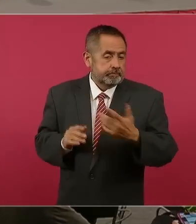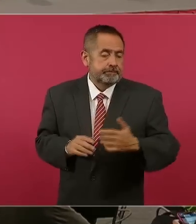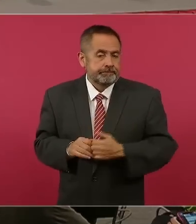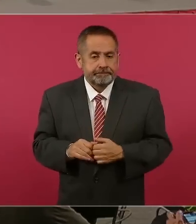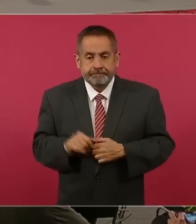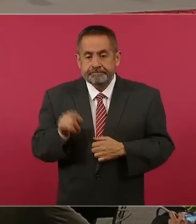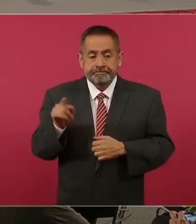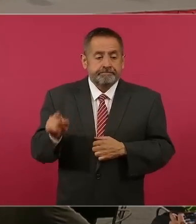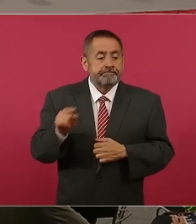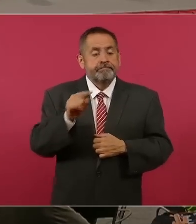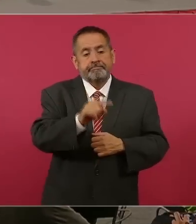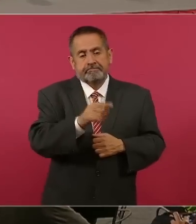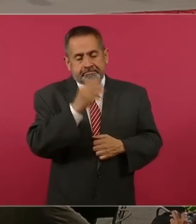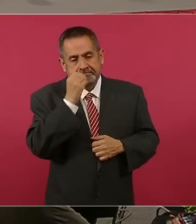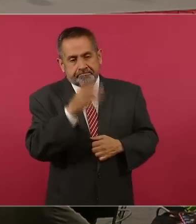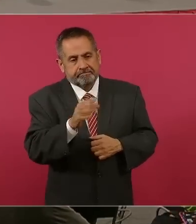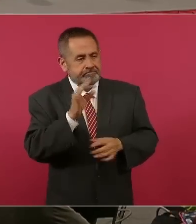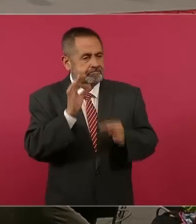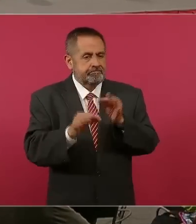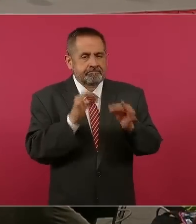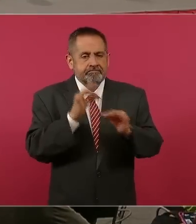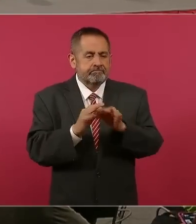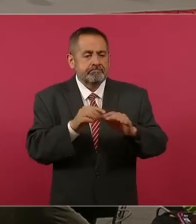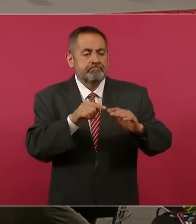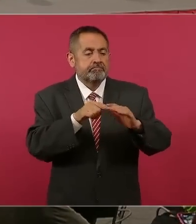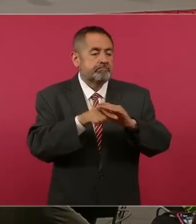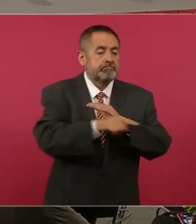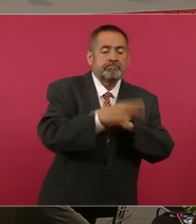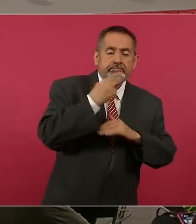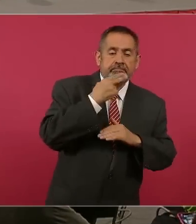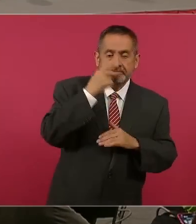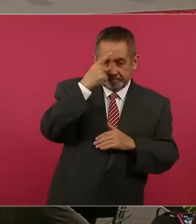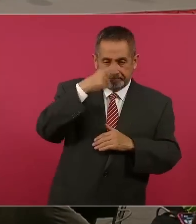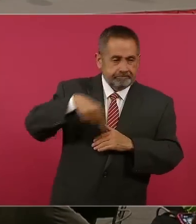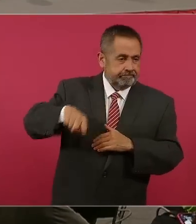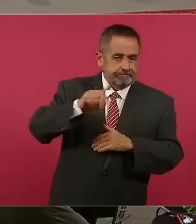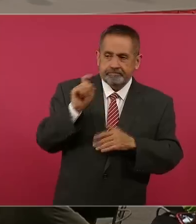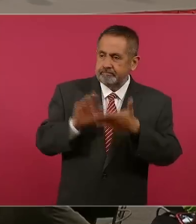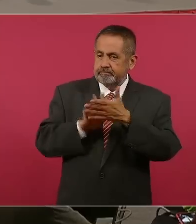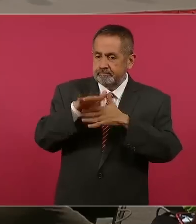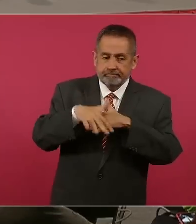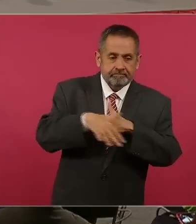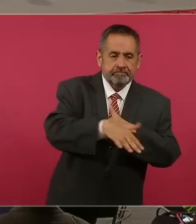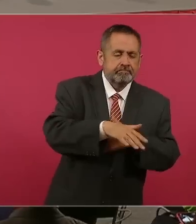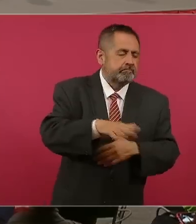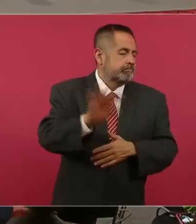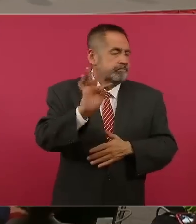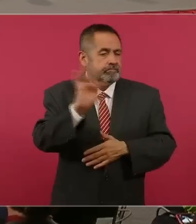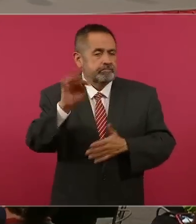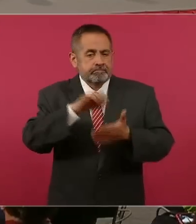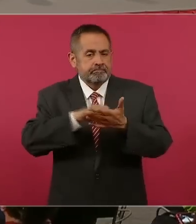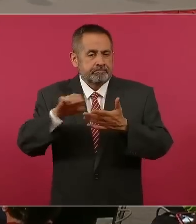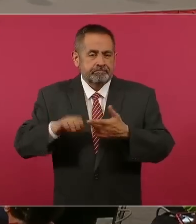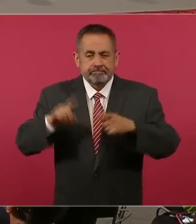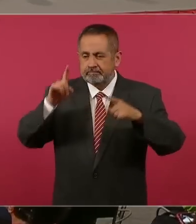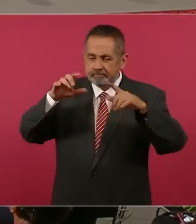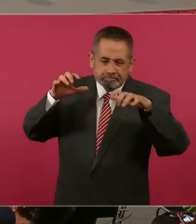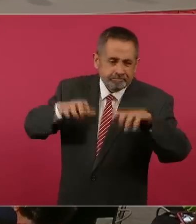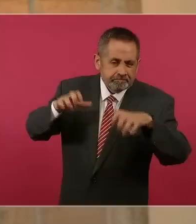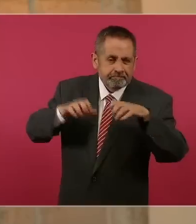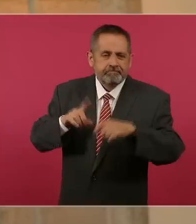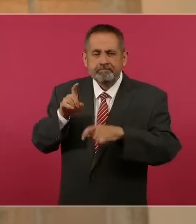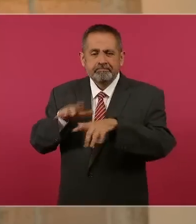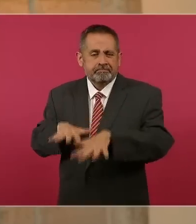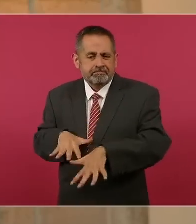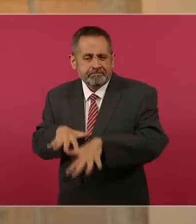de excedencia, que también le llamamos los fusibles de la obra, dado que si las precipitaciones, la corriente y alguno que